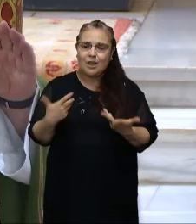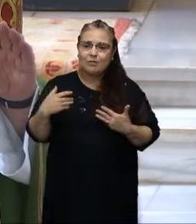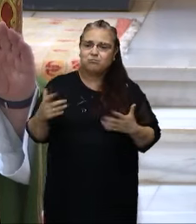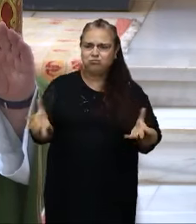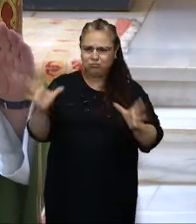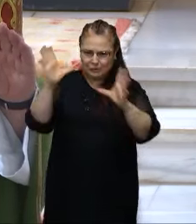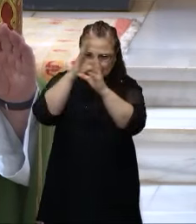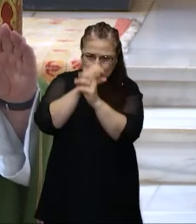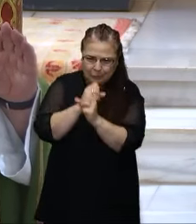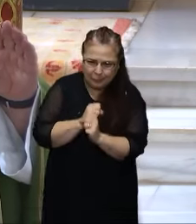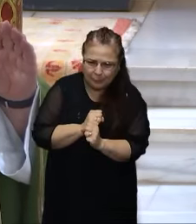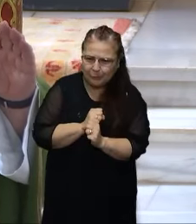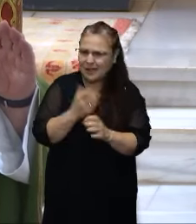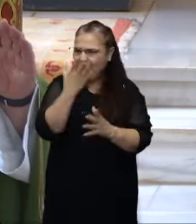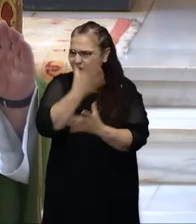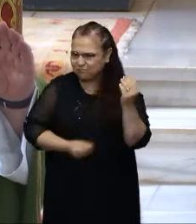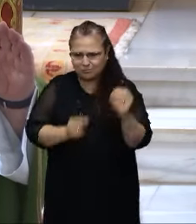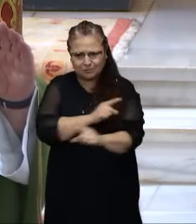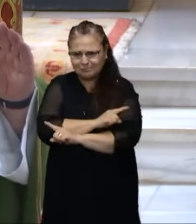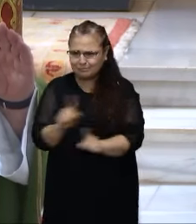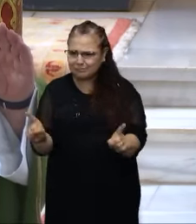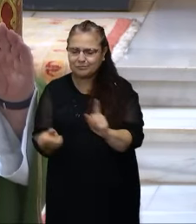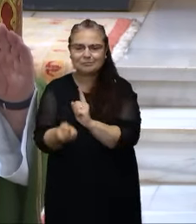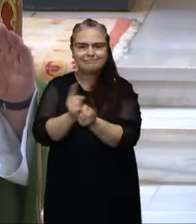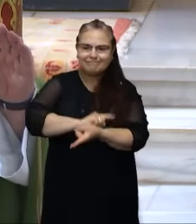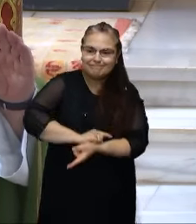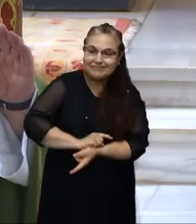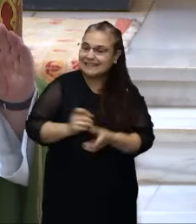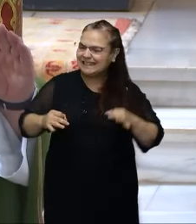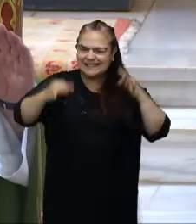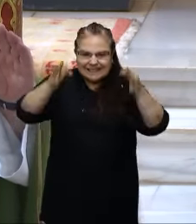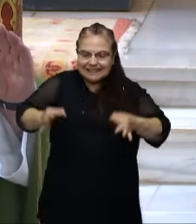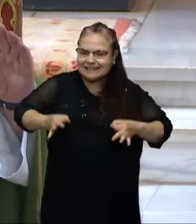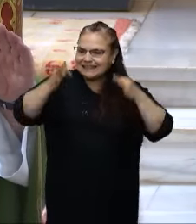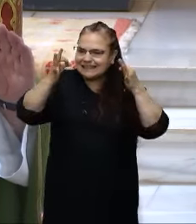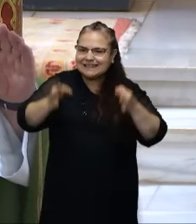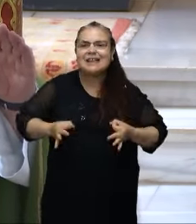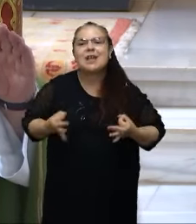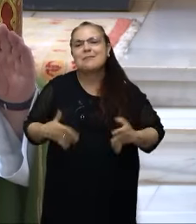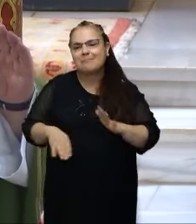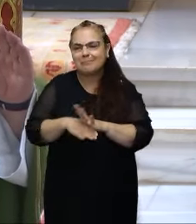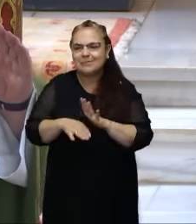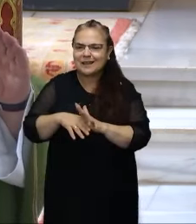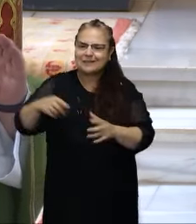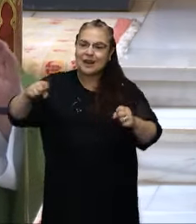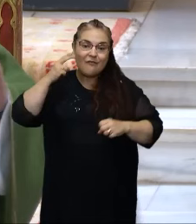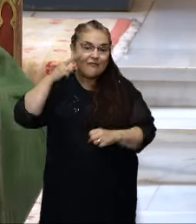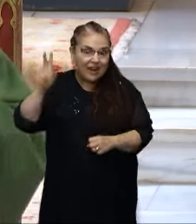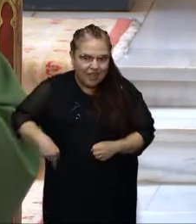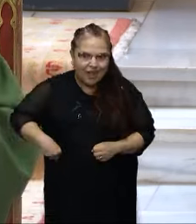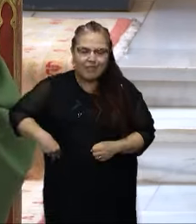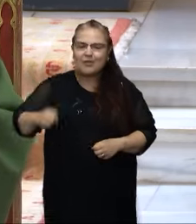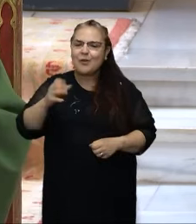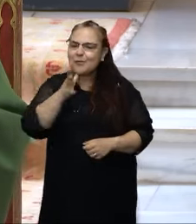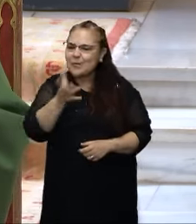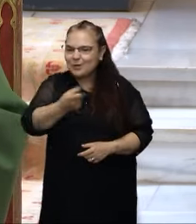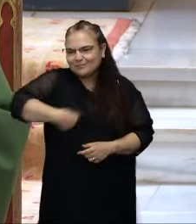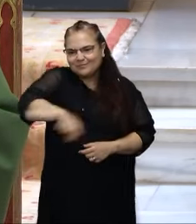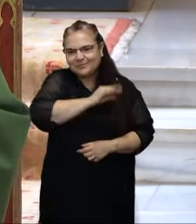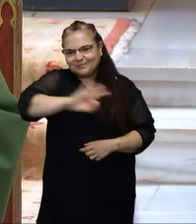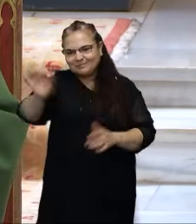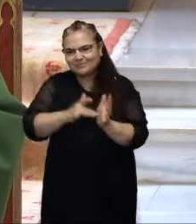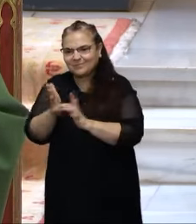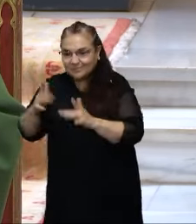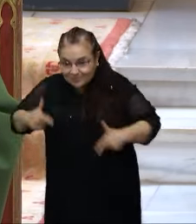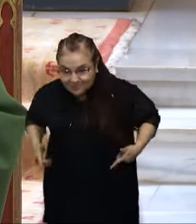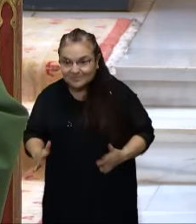envueltos por las tinieblas del error, sino que nos mantengamos siempre en el esplendor de la verdad. Por nuestro Señor